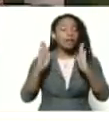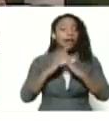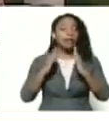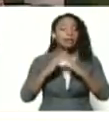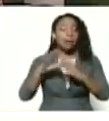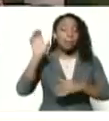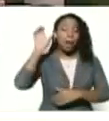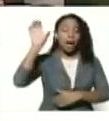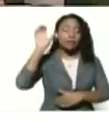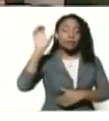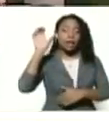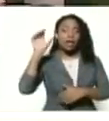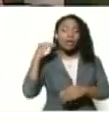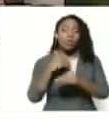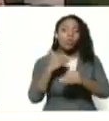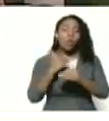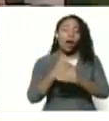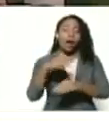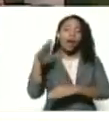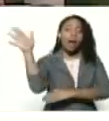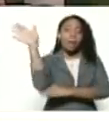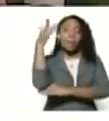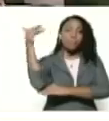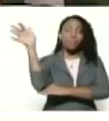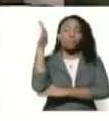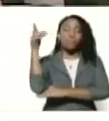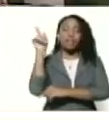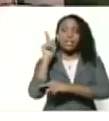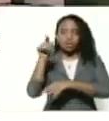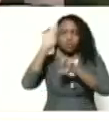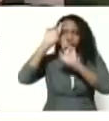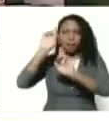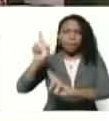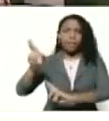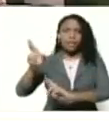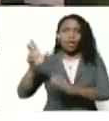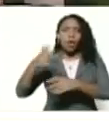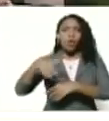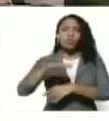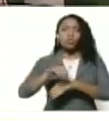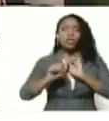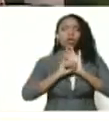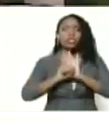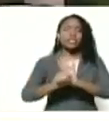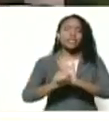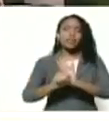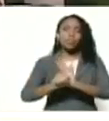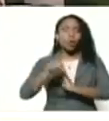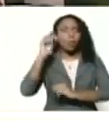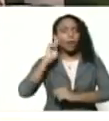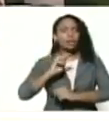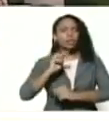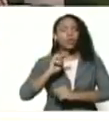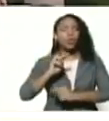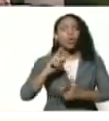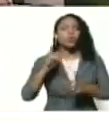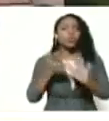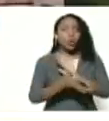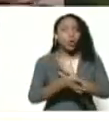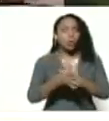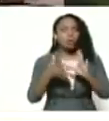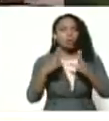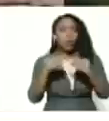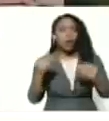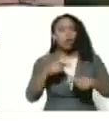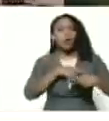patriota, donde está la bandera de Venezuela y se le respeta, donde están los símbolos patrios, donde está Bolívar, donde está el corazón de la patria,